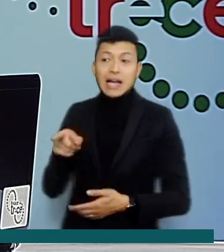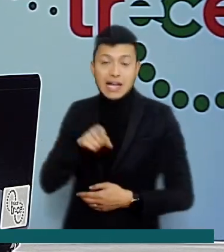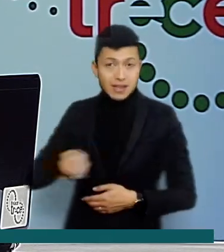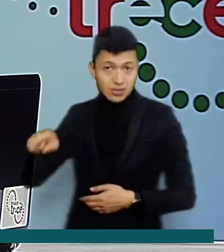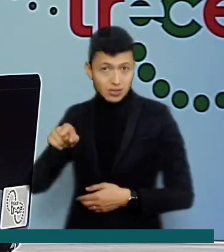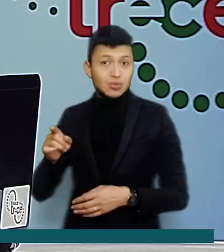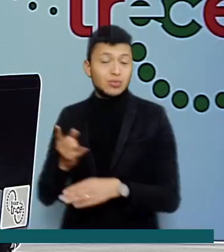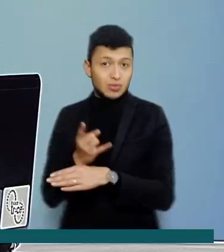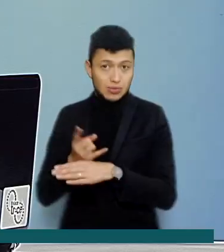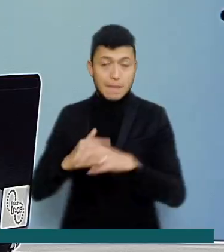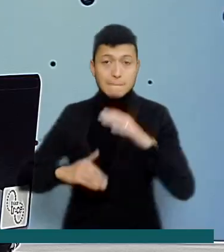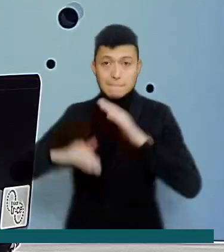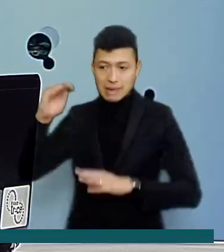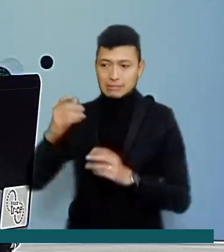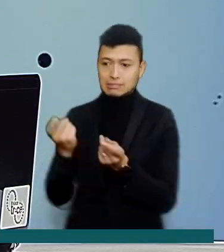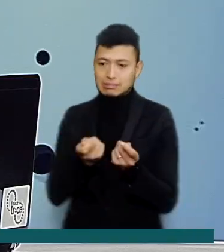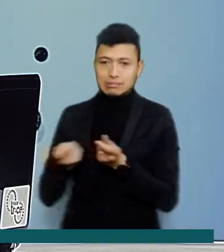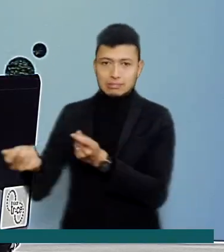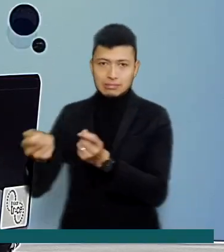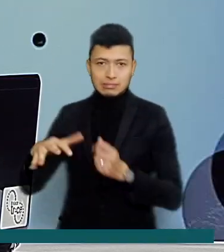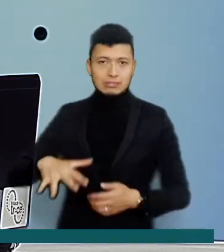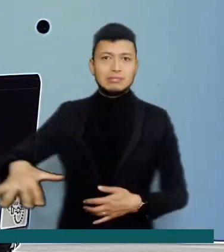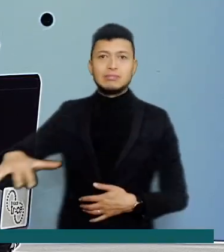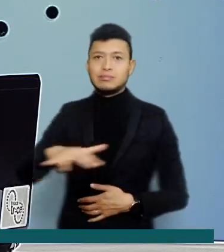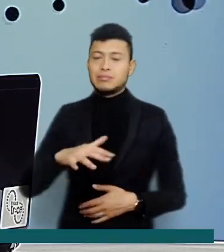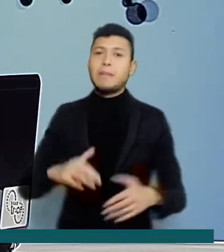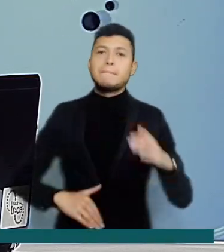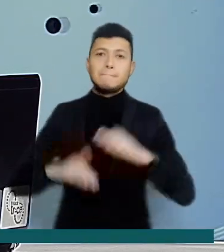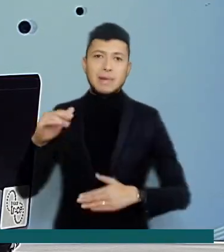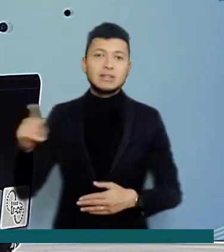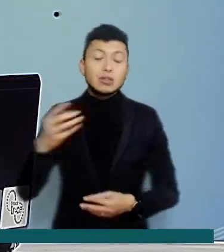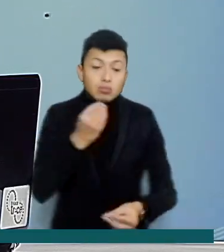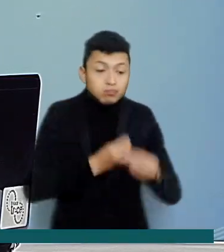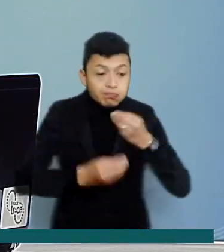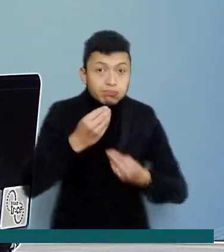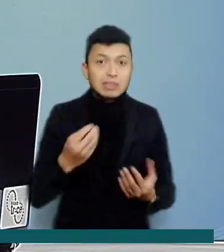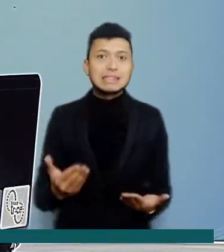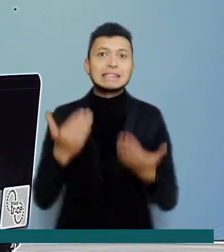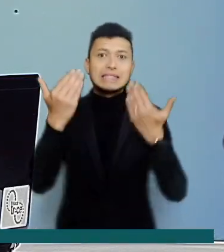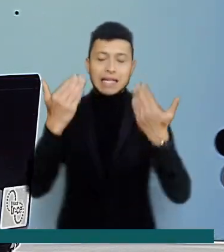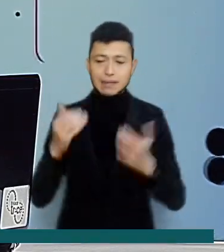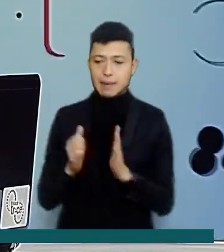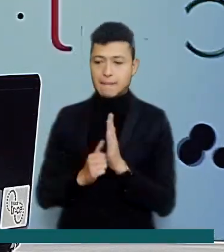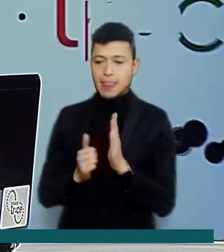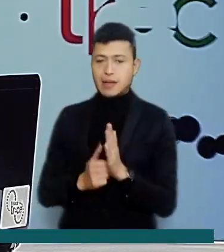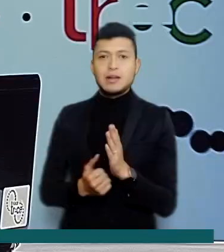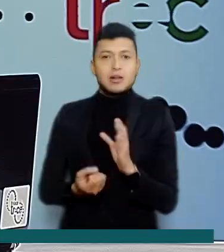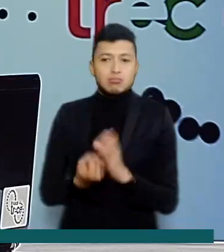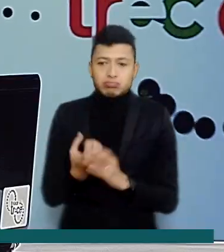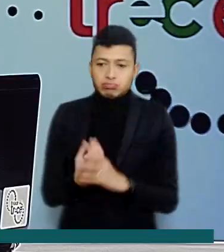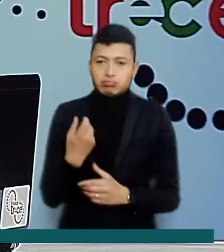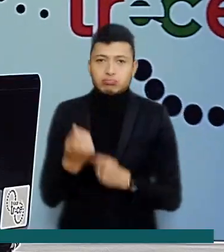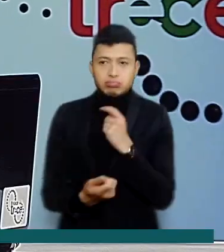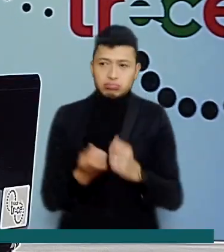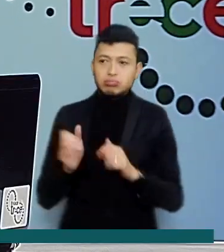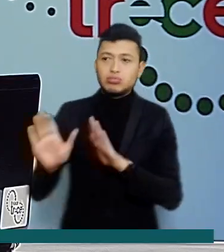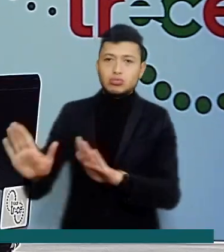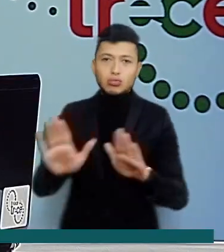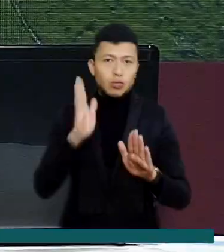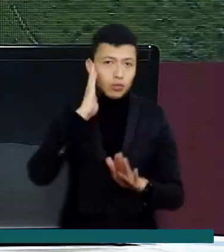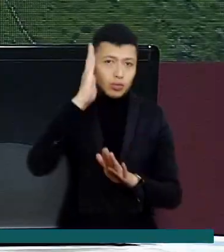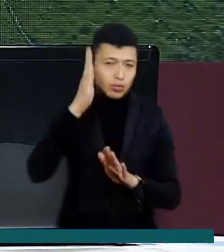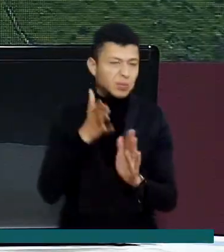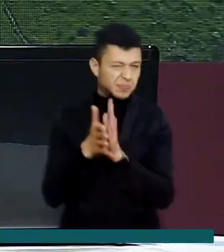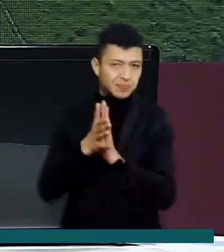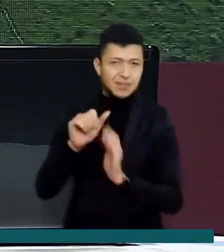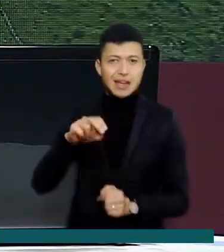del que también depende gran parte de la economía en esa región del país. Ahora este alimento podrá convertirse en materia prima de futuros emprendimientos.